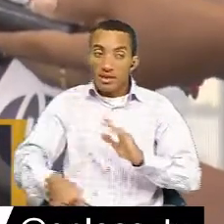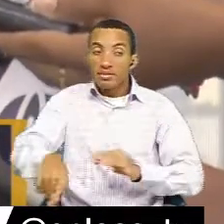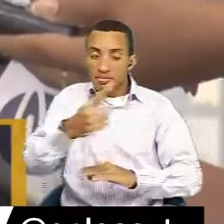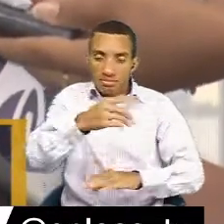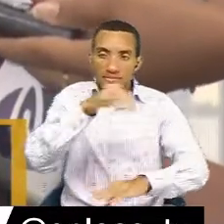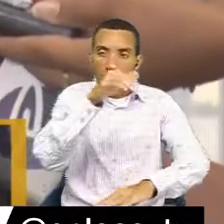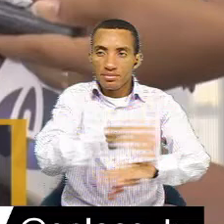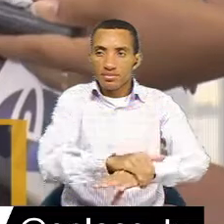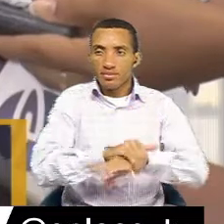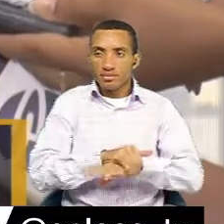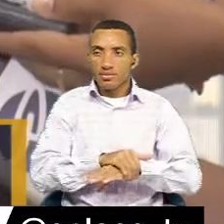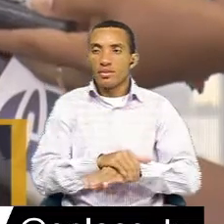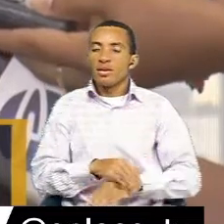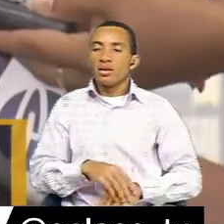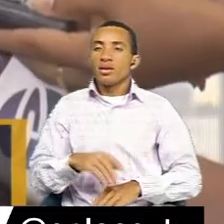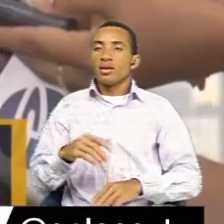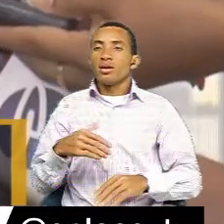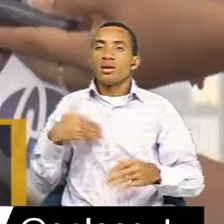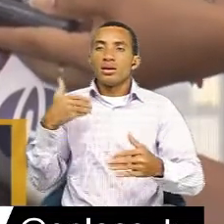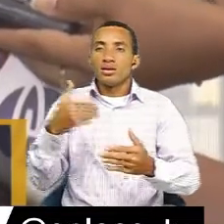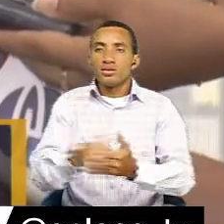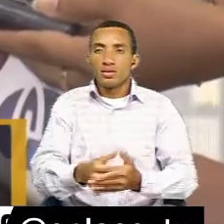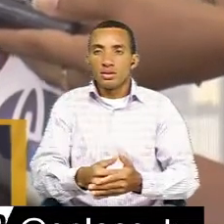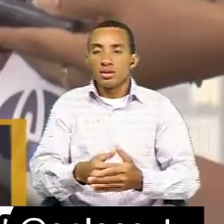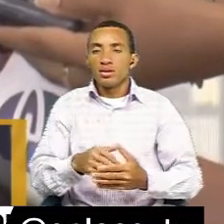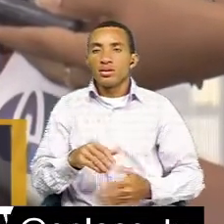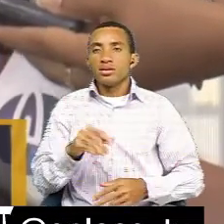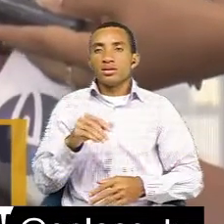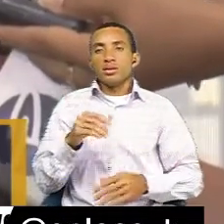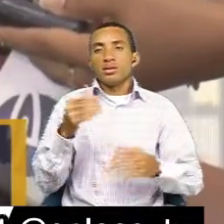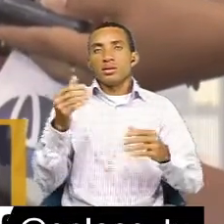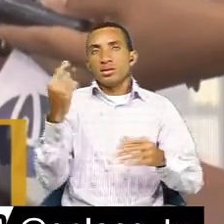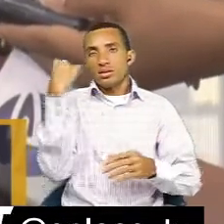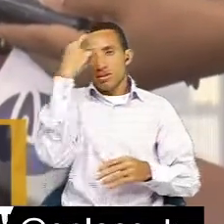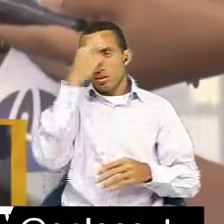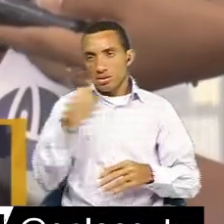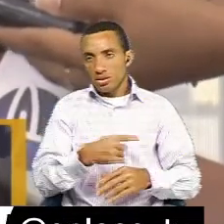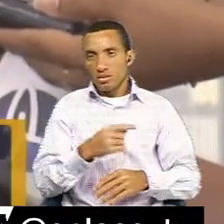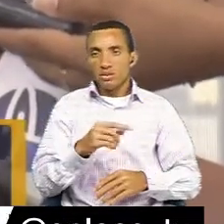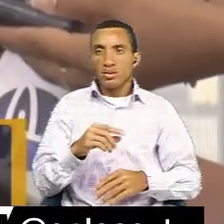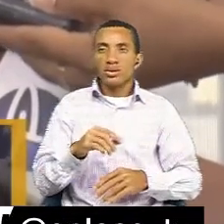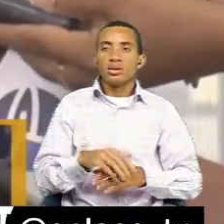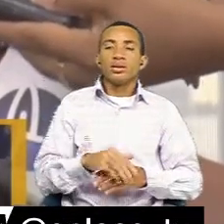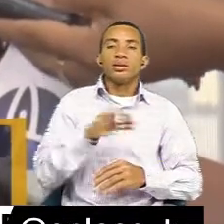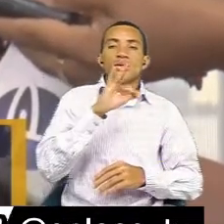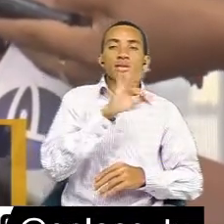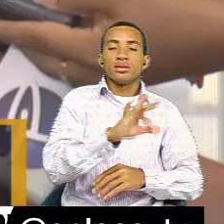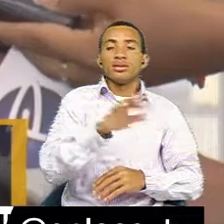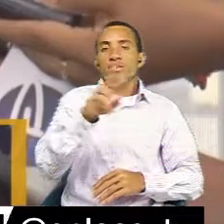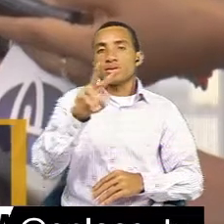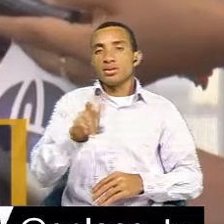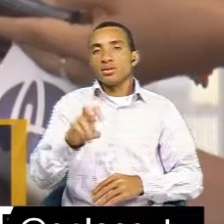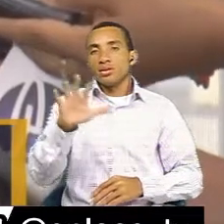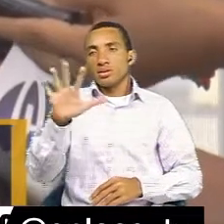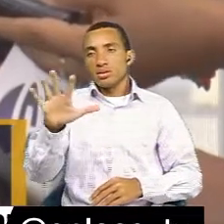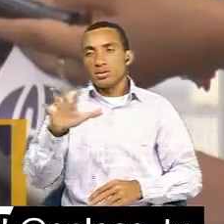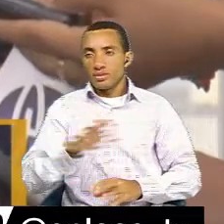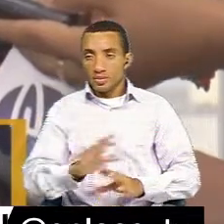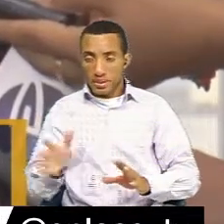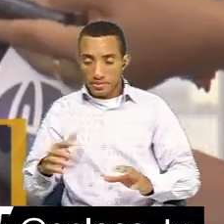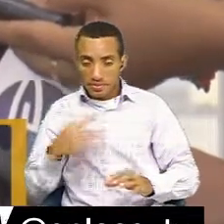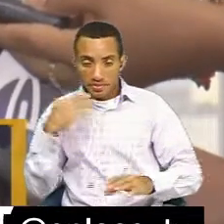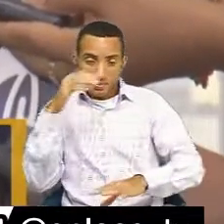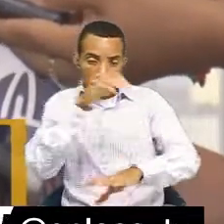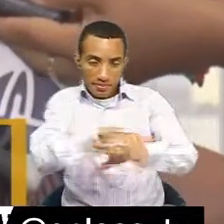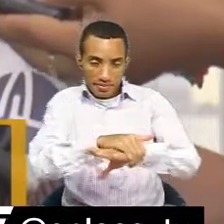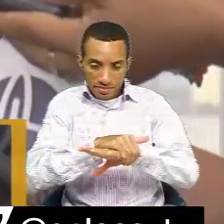hasta finales de septiembre, ya llevamos 375 órdenes de captura. En imputaciones, durante la existencia